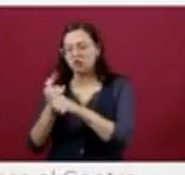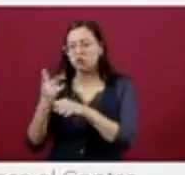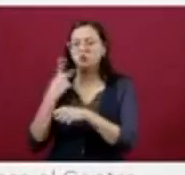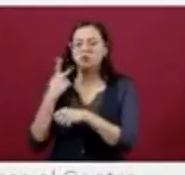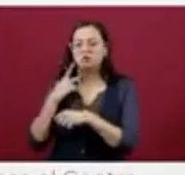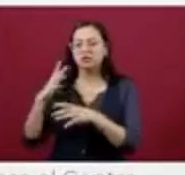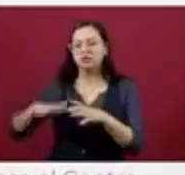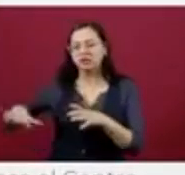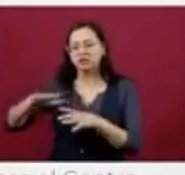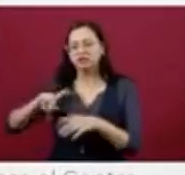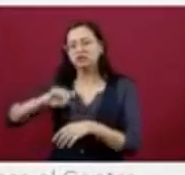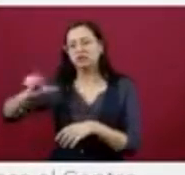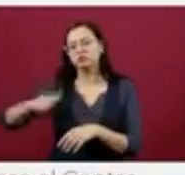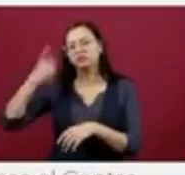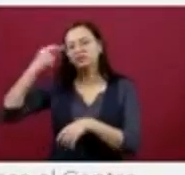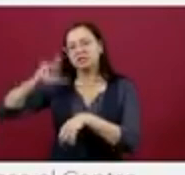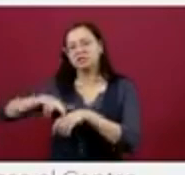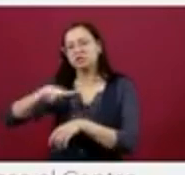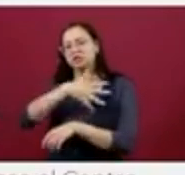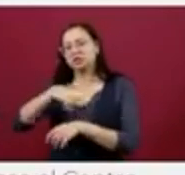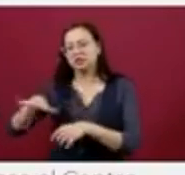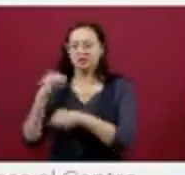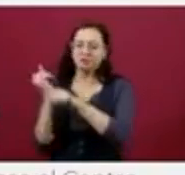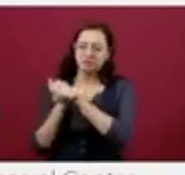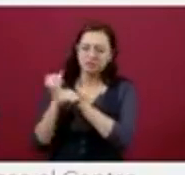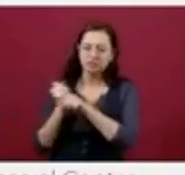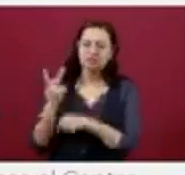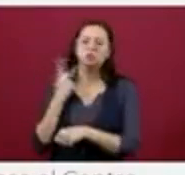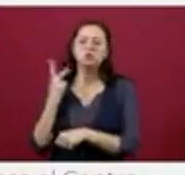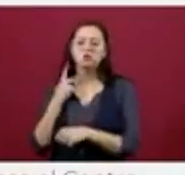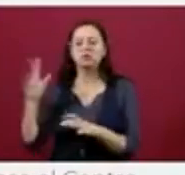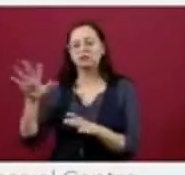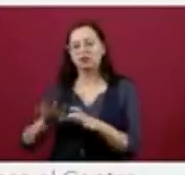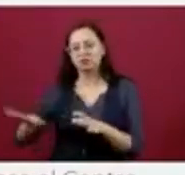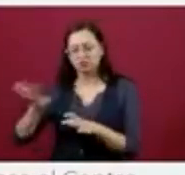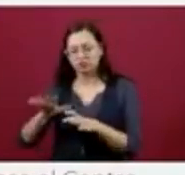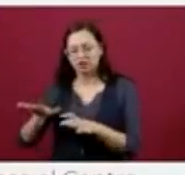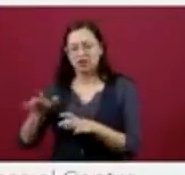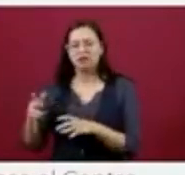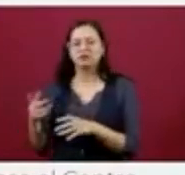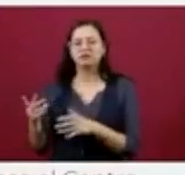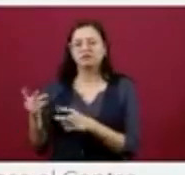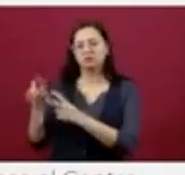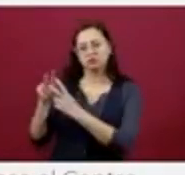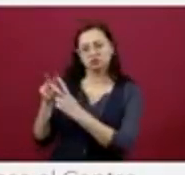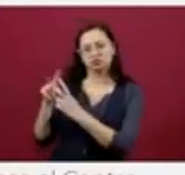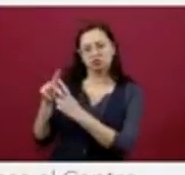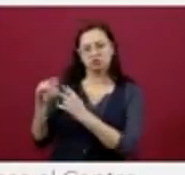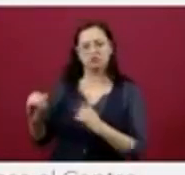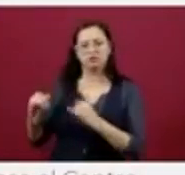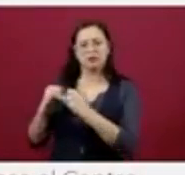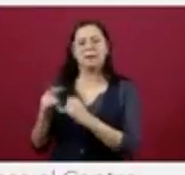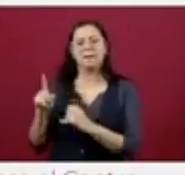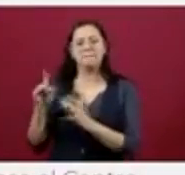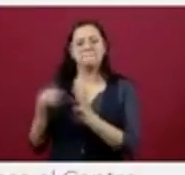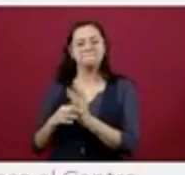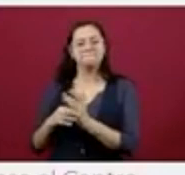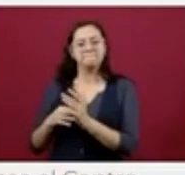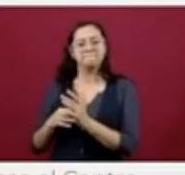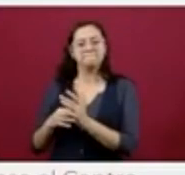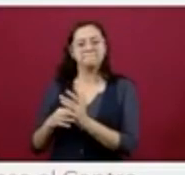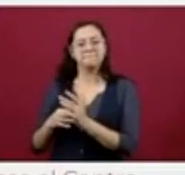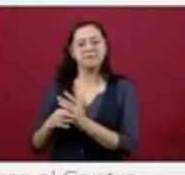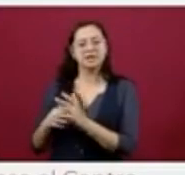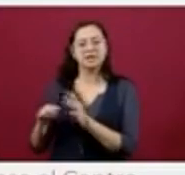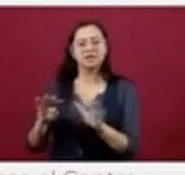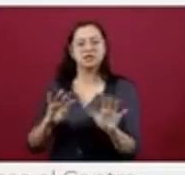Dirección General de Investigaciones Políticas y Sociales. Estas dos instituciones en 1985